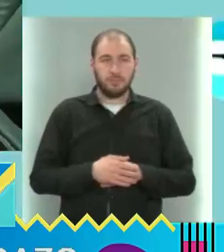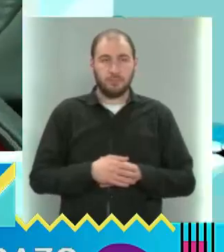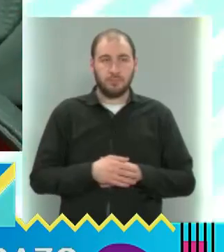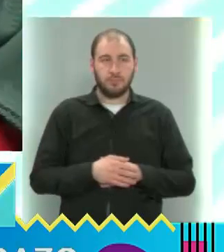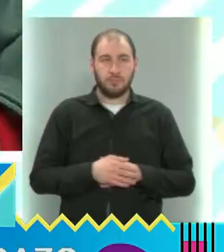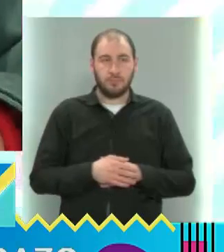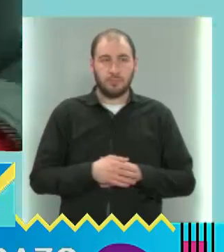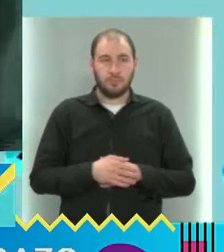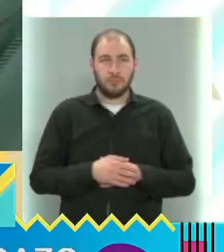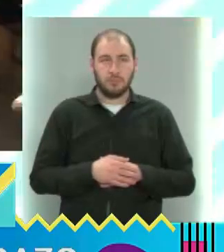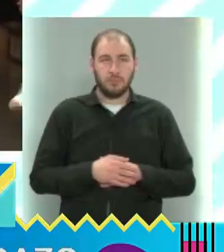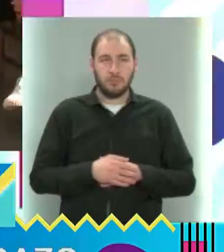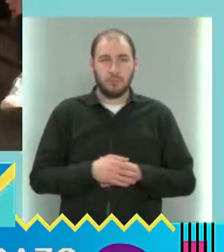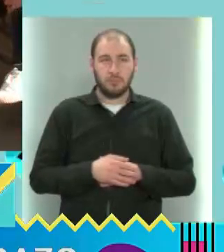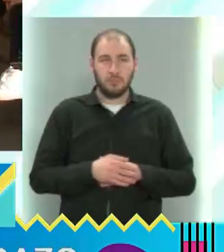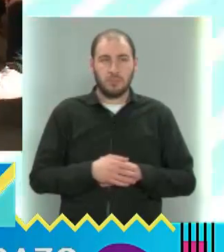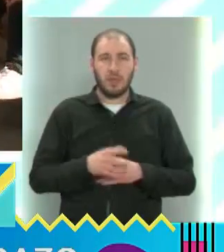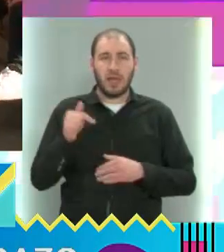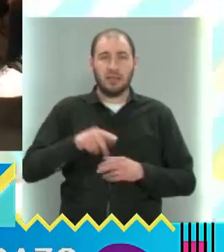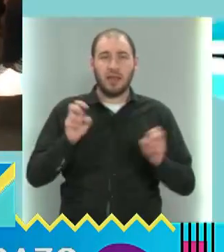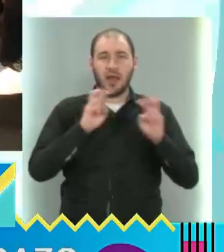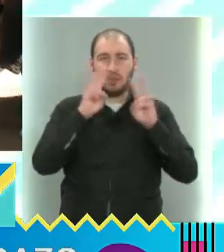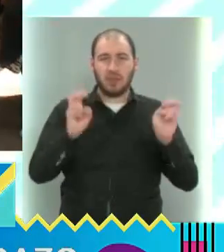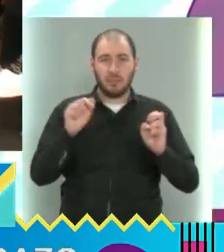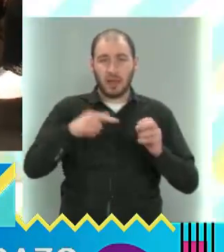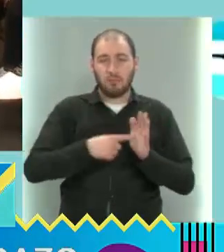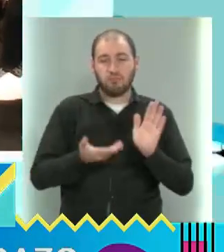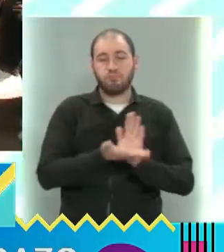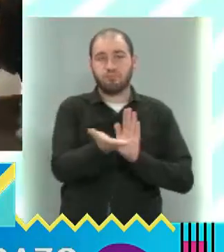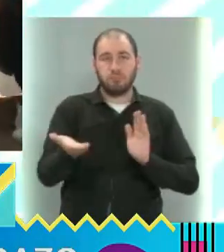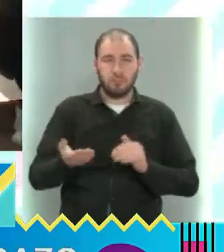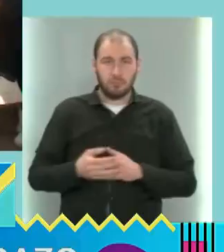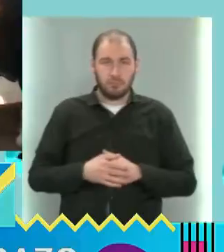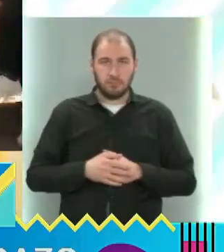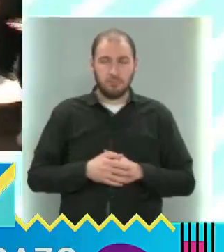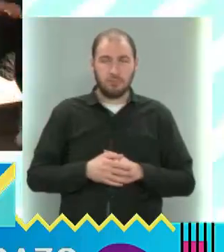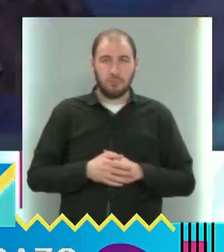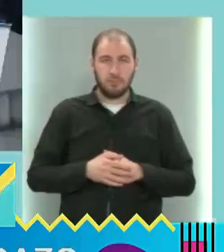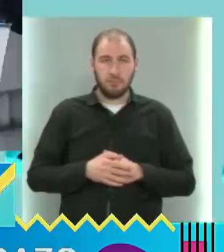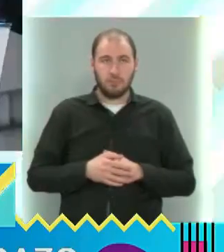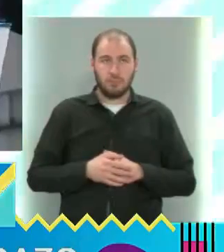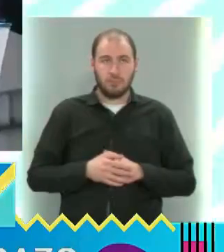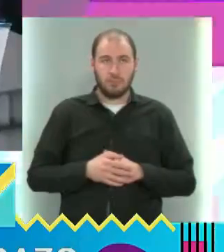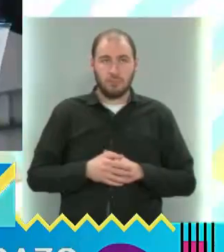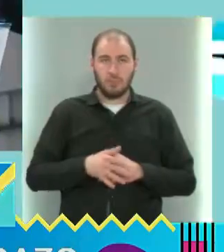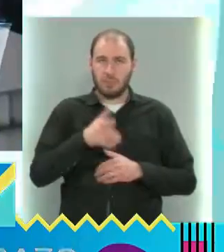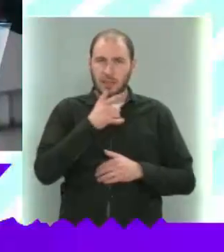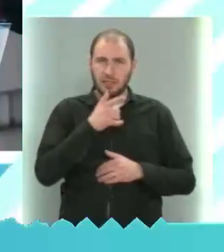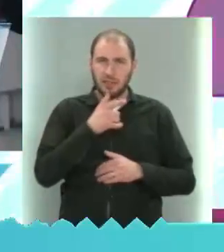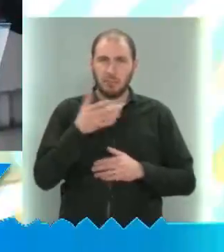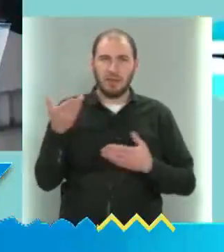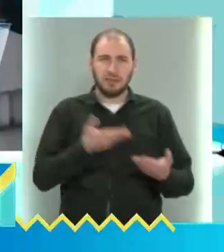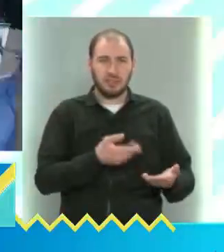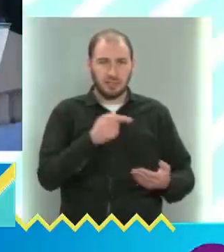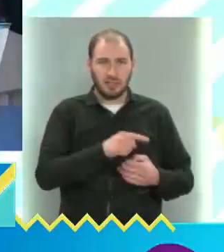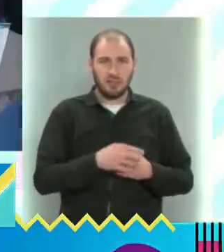Romina. Que este tema salió a la luz cuando, no sé si me presentaste